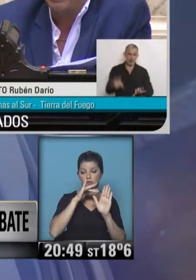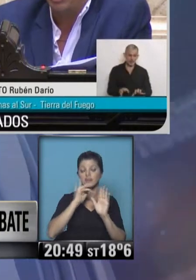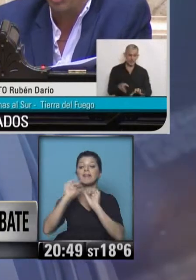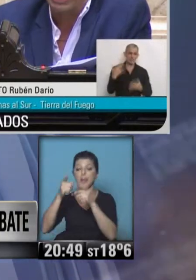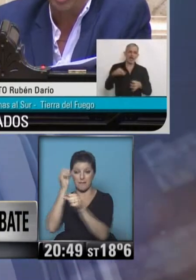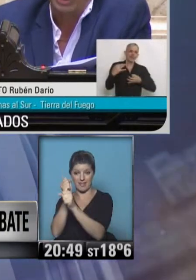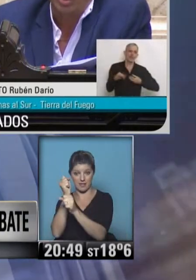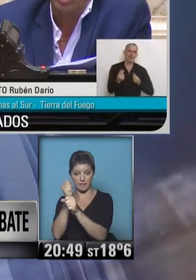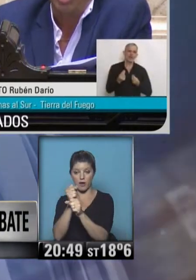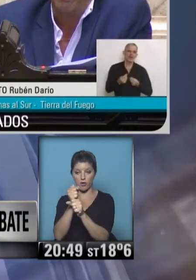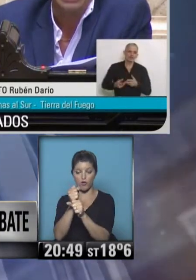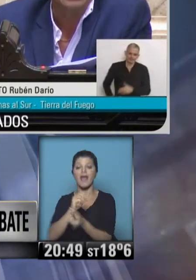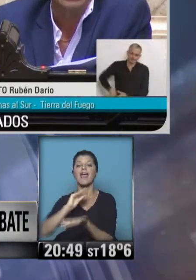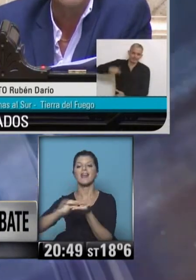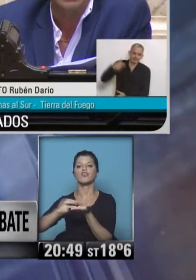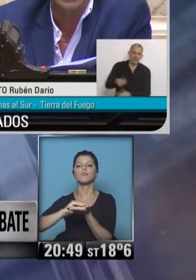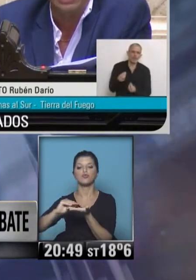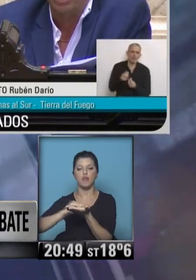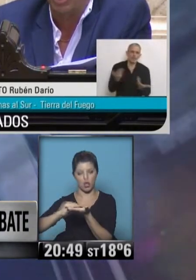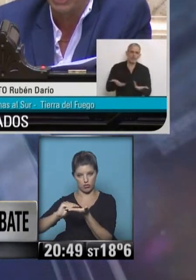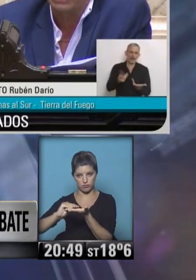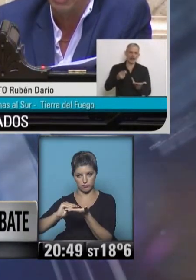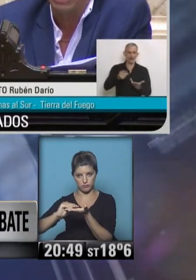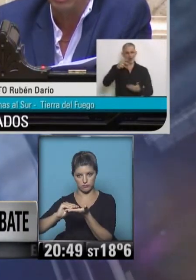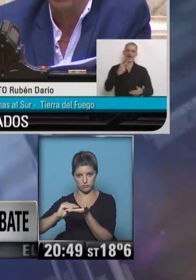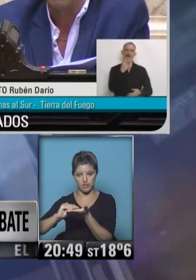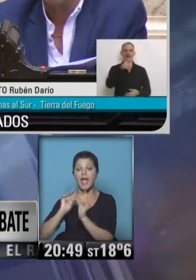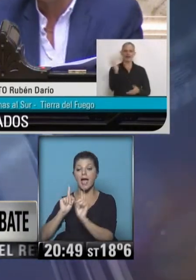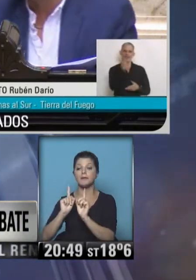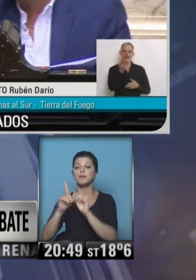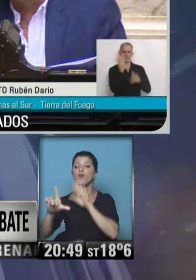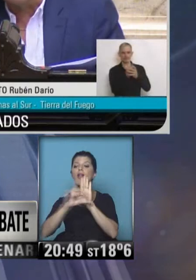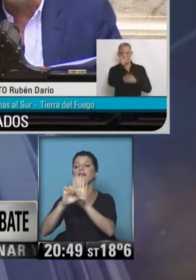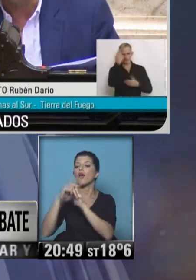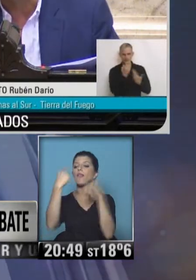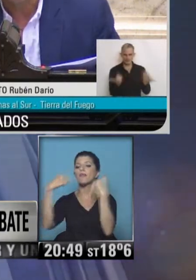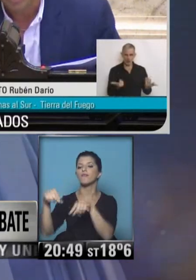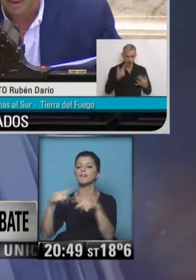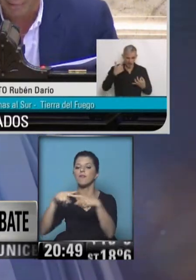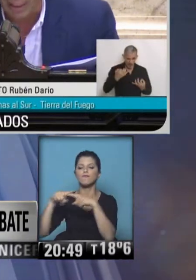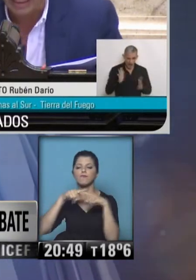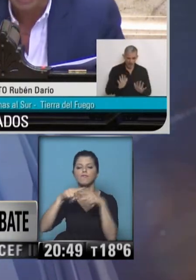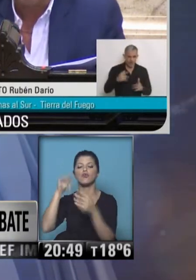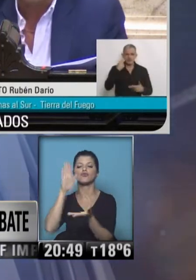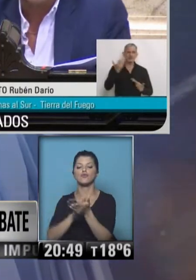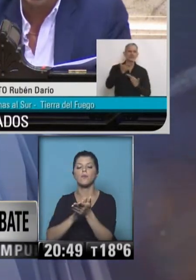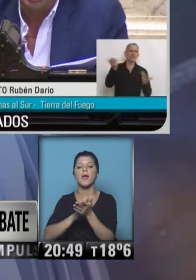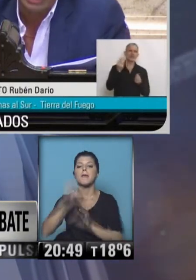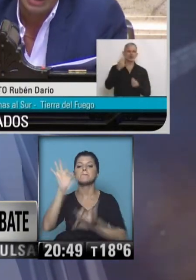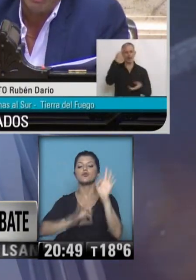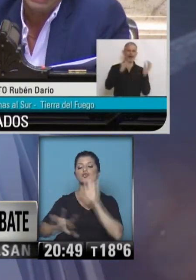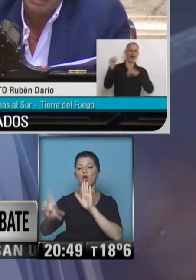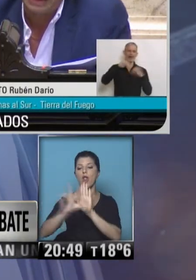lo decíamos, en la Cámara Baja, en la Cámara de Diputados. Allí legisladores están debatiendo el proyecto de